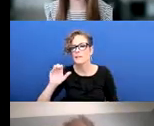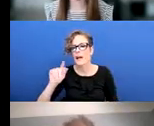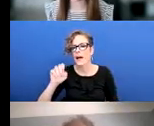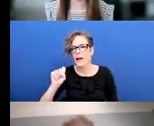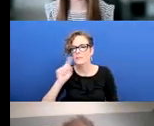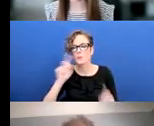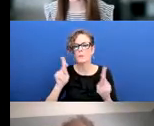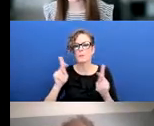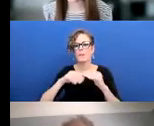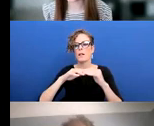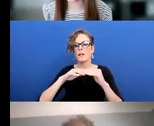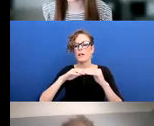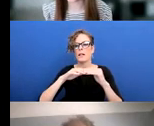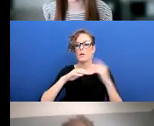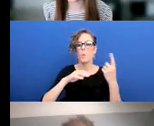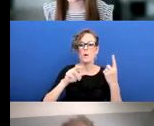conducta,